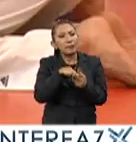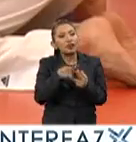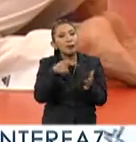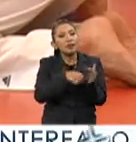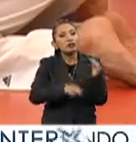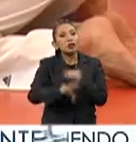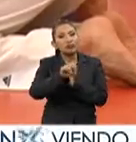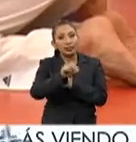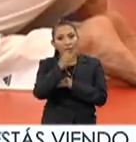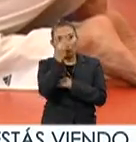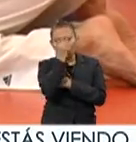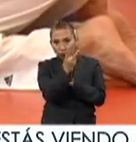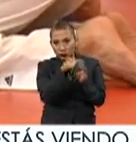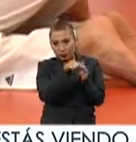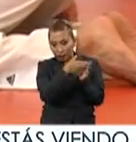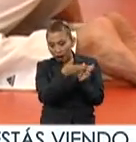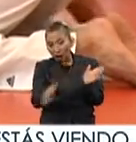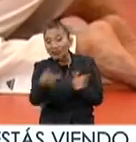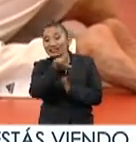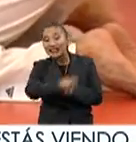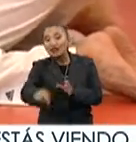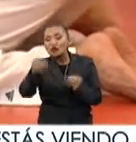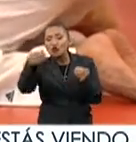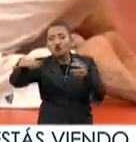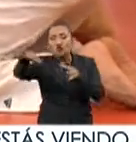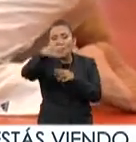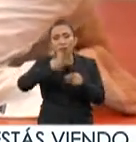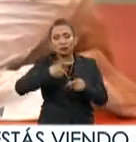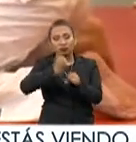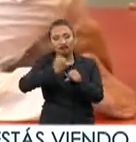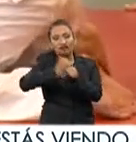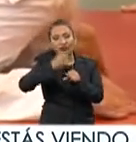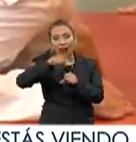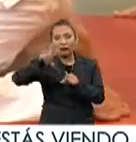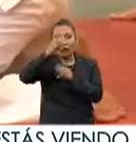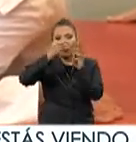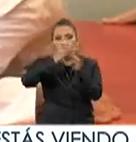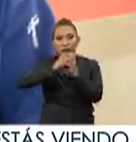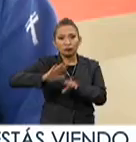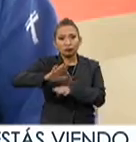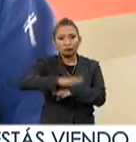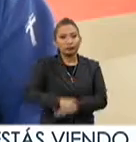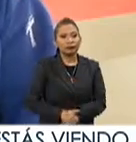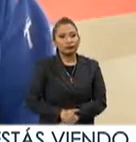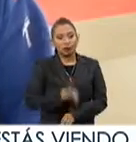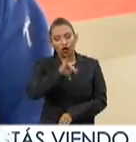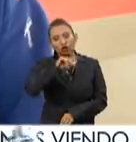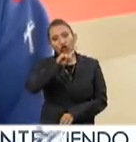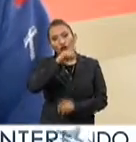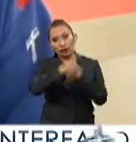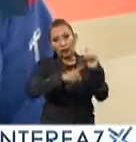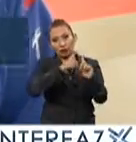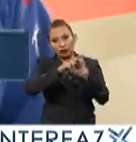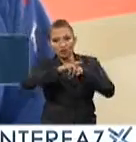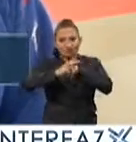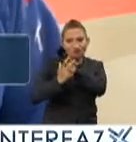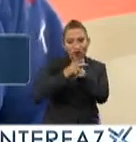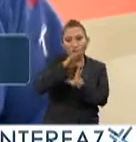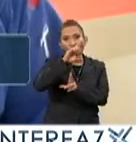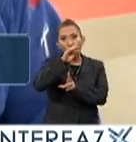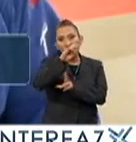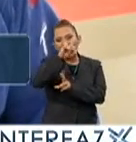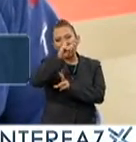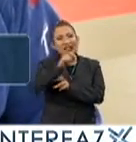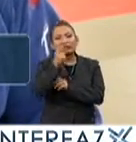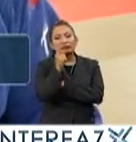en 1882 y que hoy cuenta con cientos de miles de practicantes alrededor del orbe. El judo es un deporte de combate. Y en el